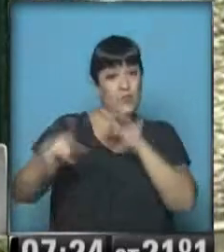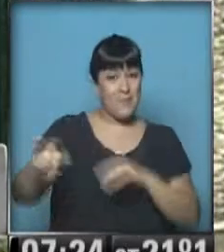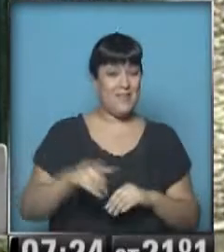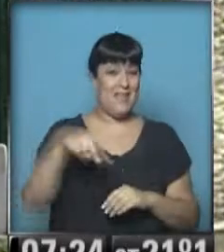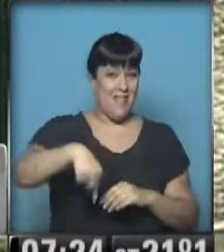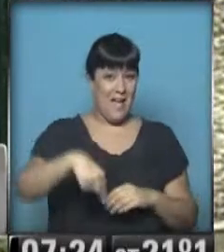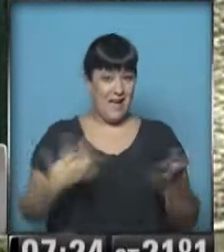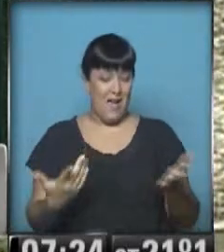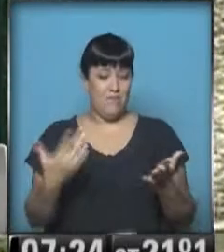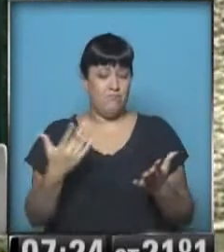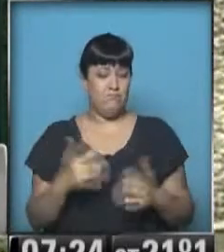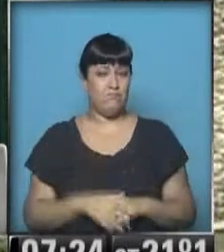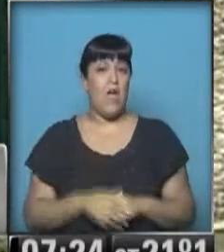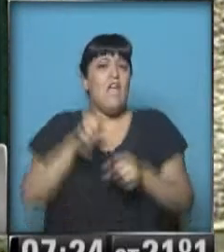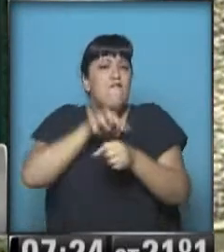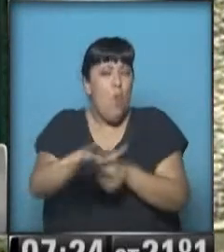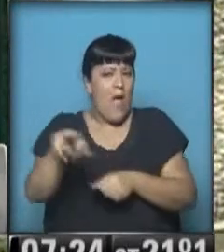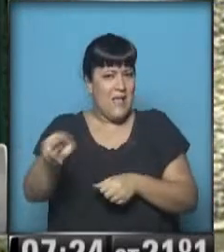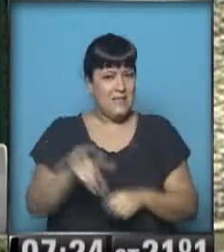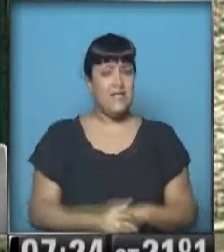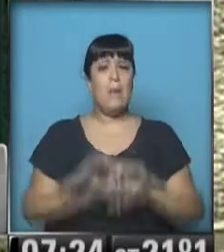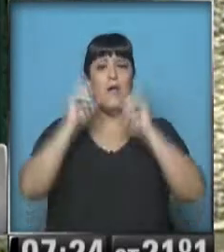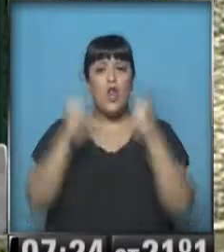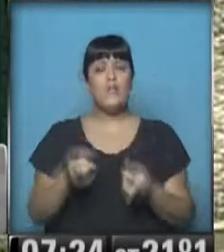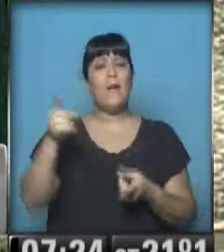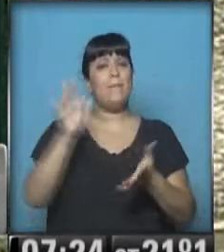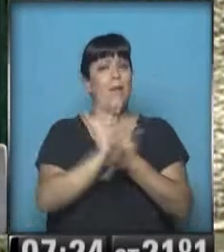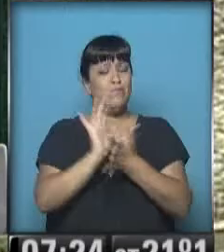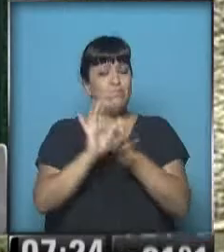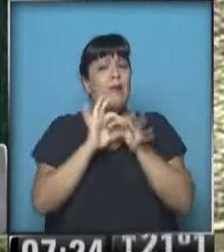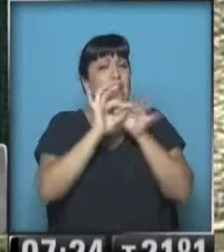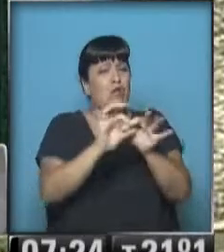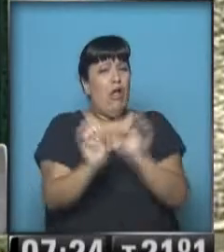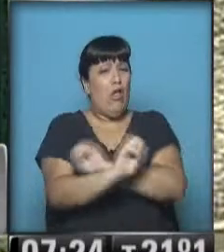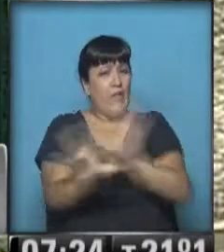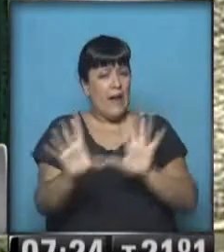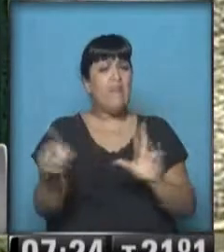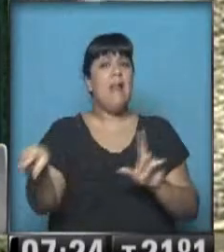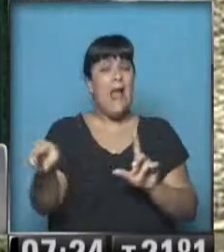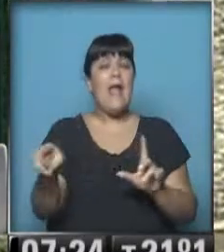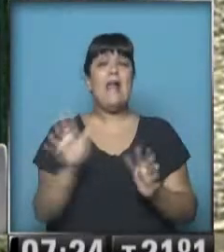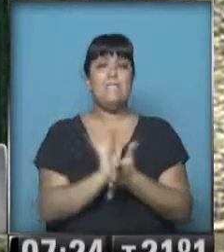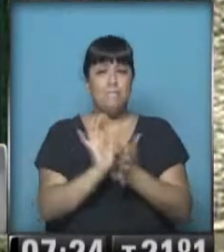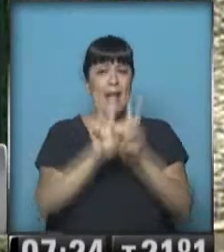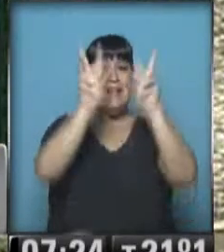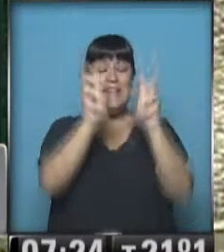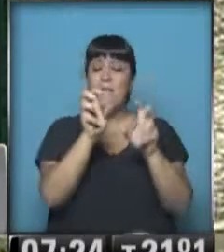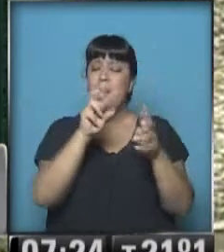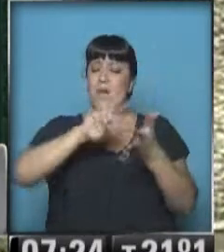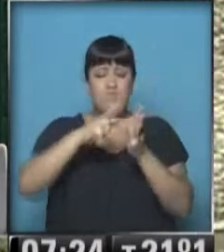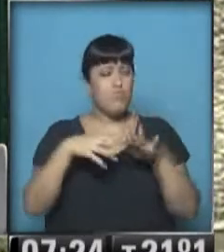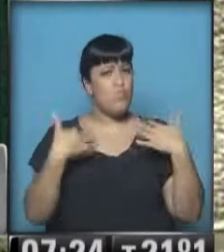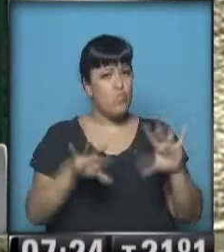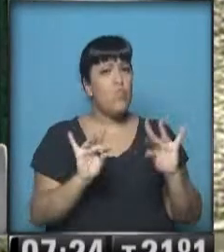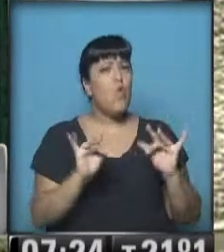ciudadana, pero también alguien que fue signado por la tragedia, que fue uno de los participantes de una causa complejísima que ha